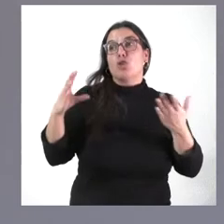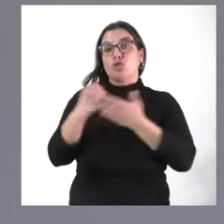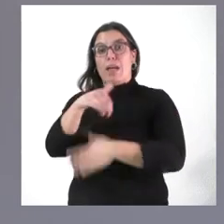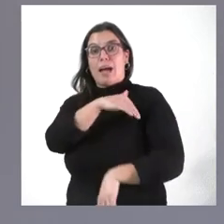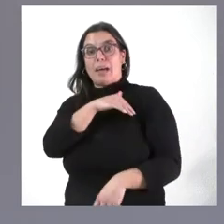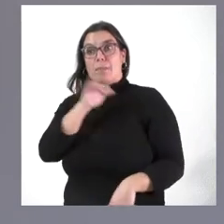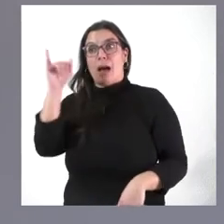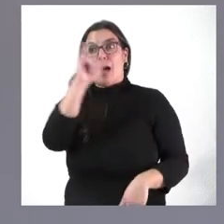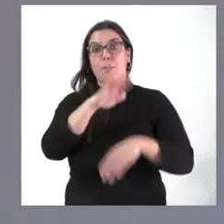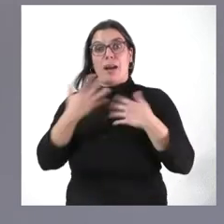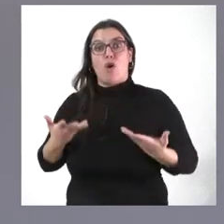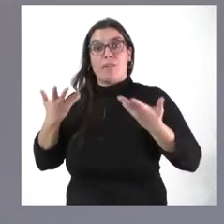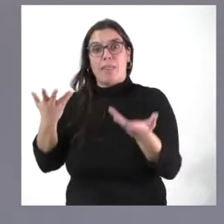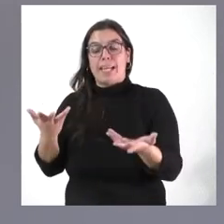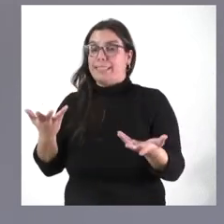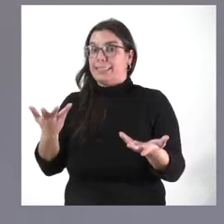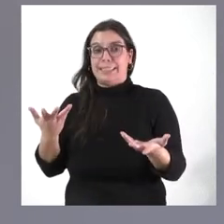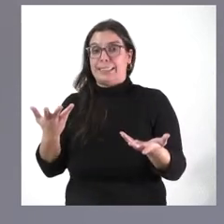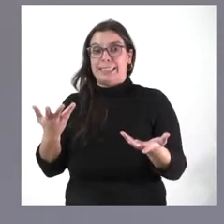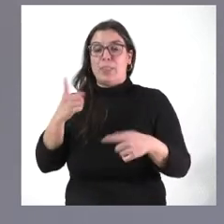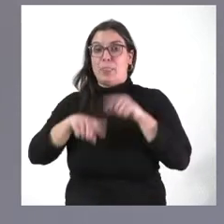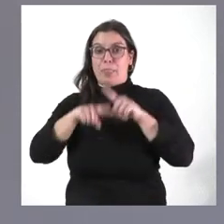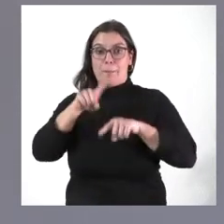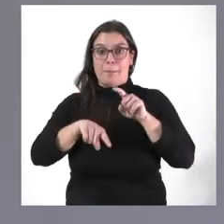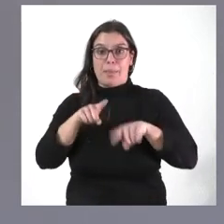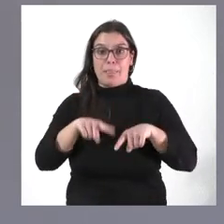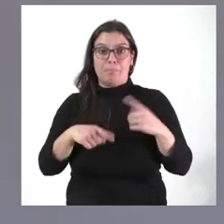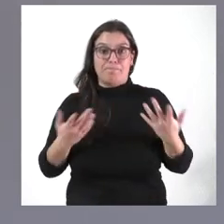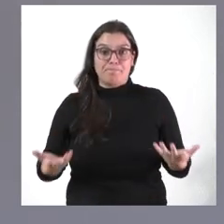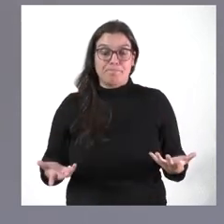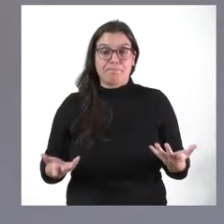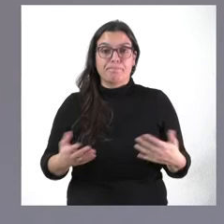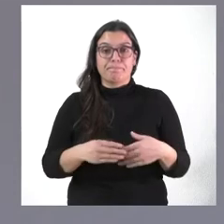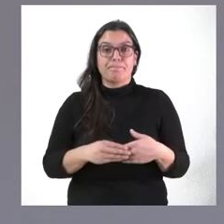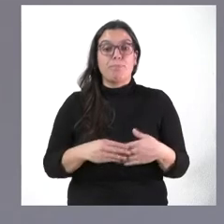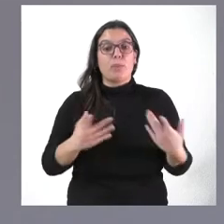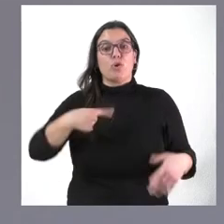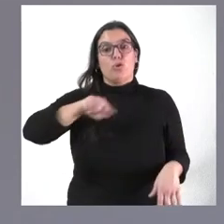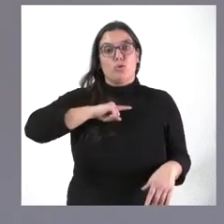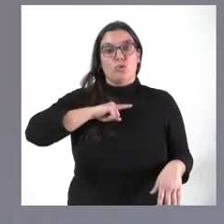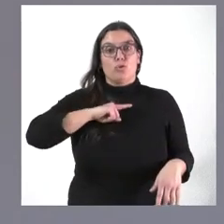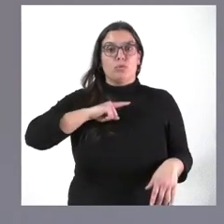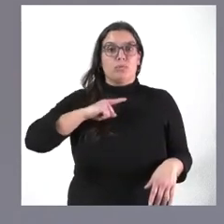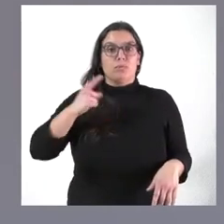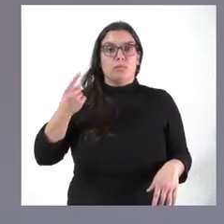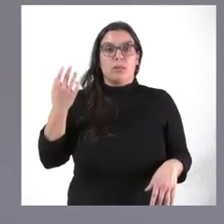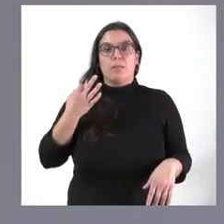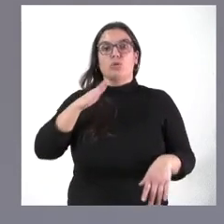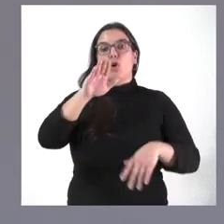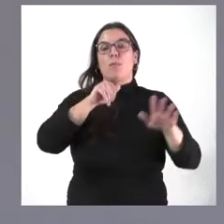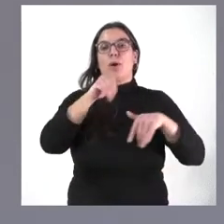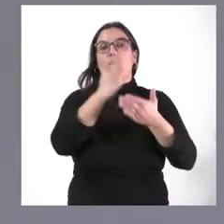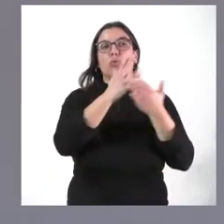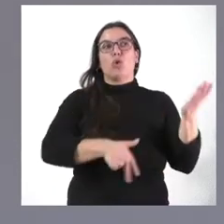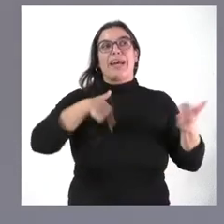están en condiciones de abordar la existencia de la formación para esos perfiles y como nuestra obligación también no solamente es convocar cursos genéricos